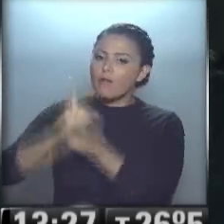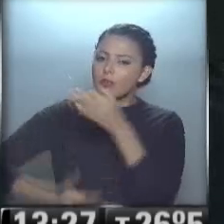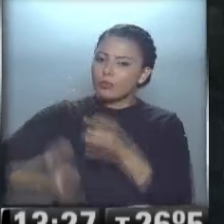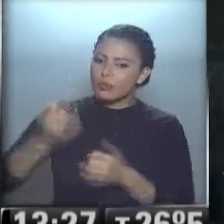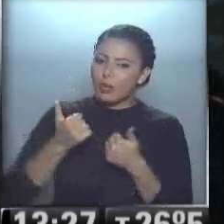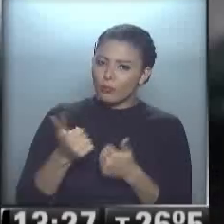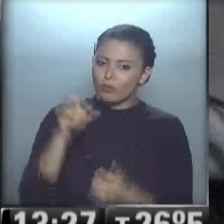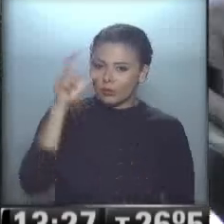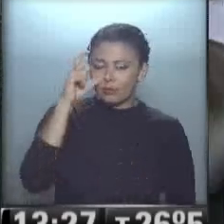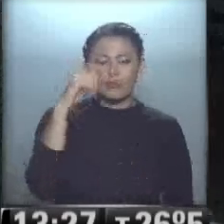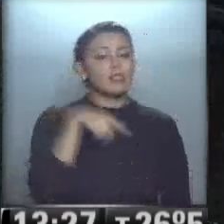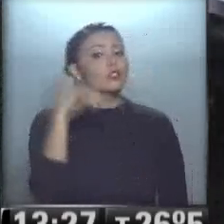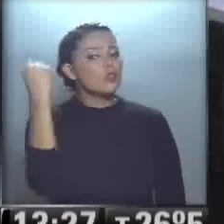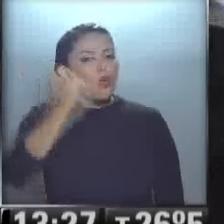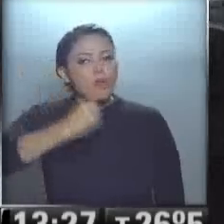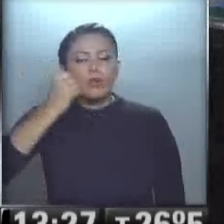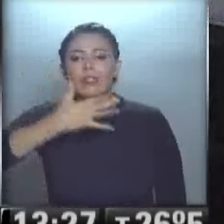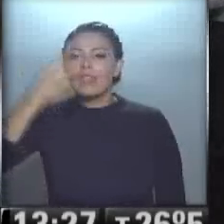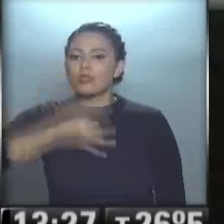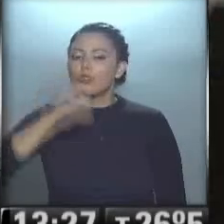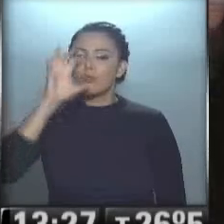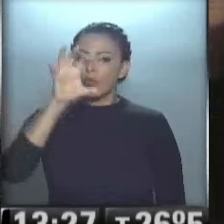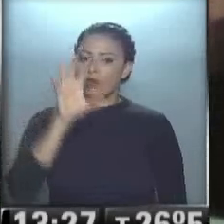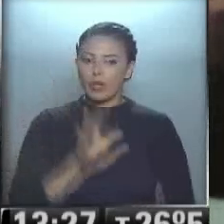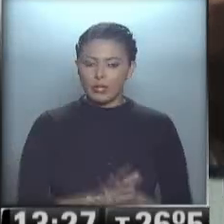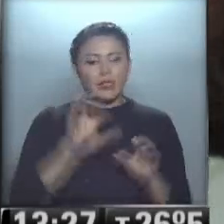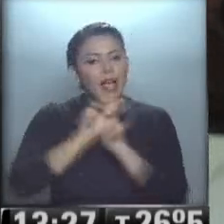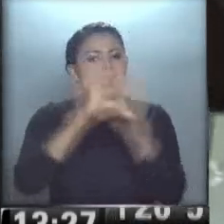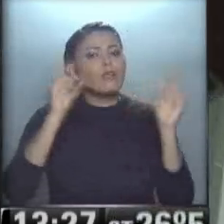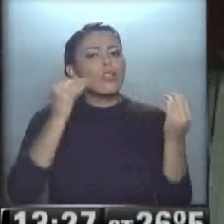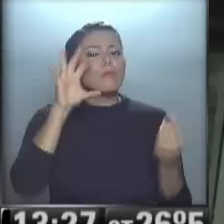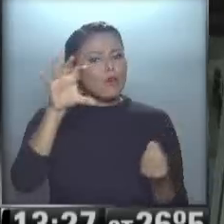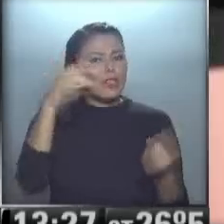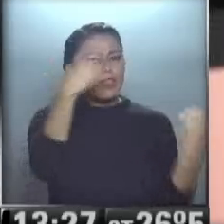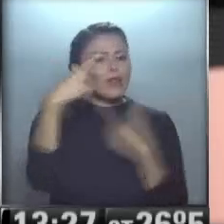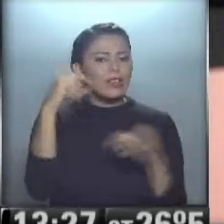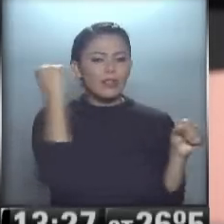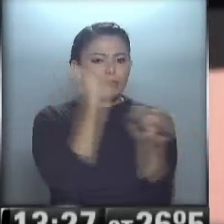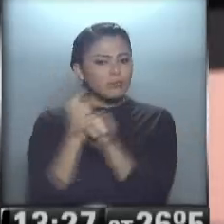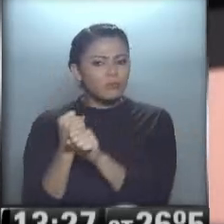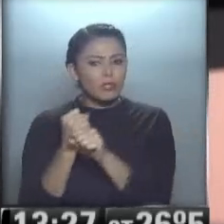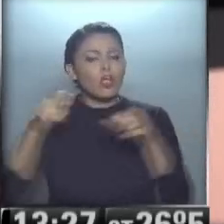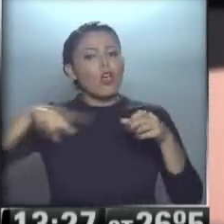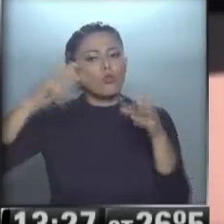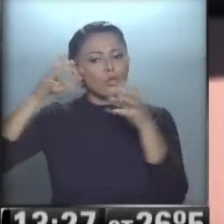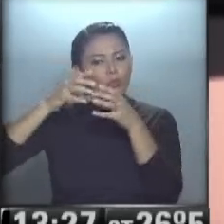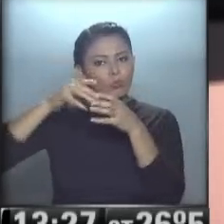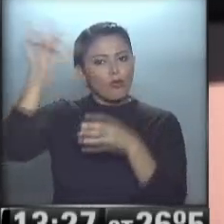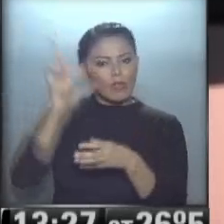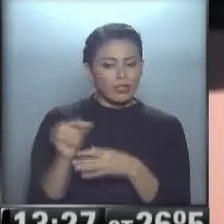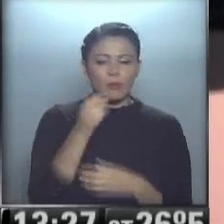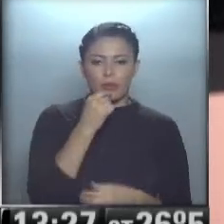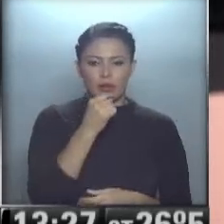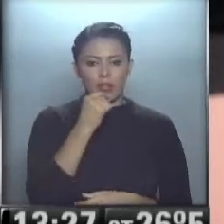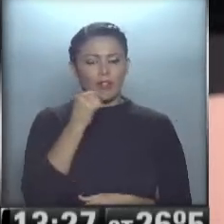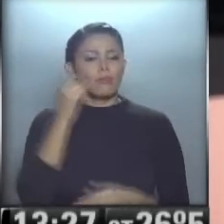Rosario importantísimo fallo provincial aclaro provincial porque hubo muchos operativos que fueron hechos por fuerzas federales hemos hablado del